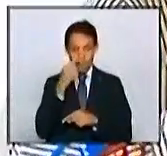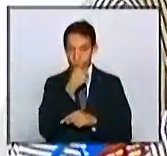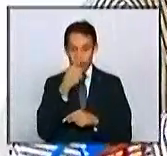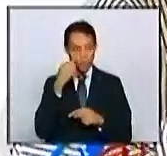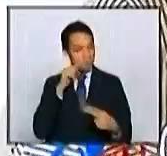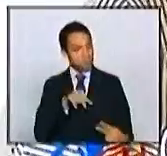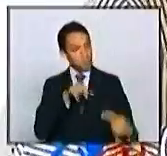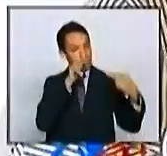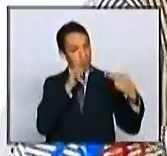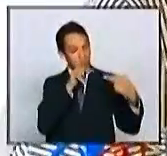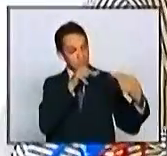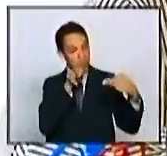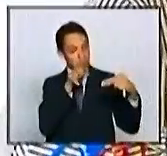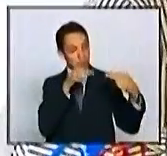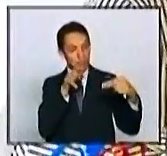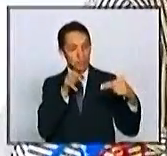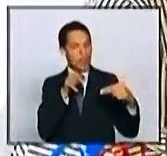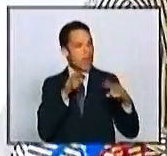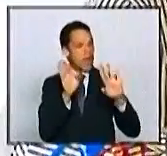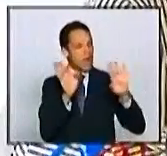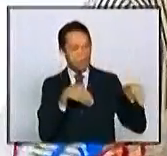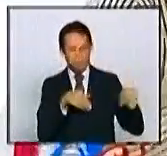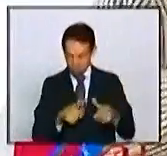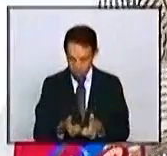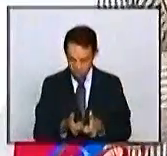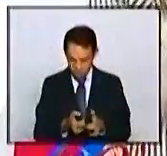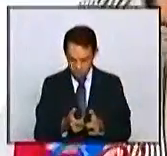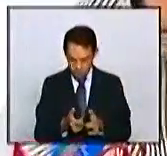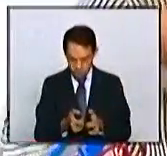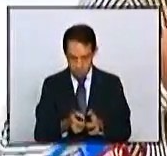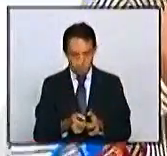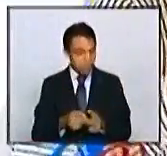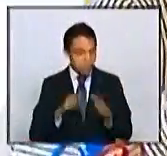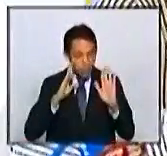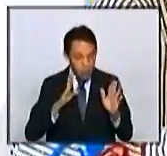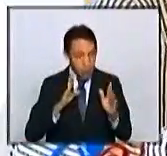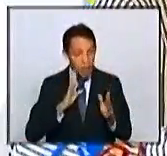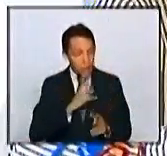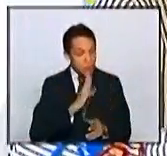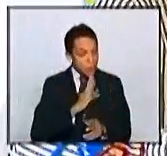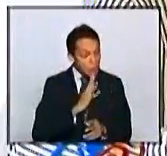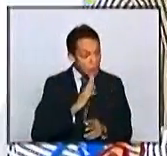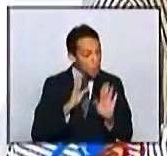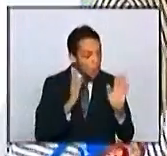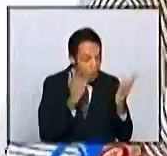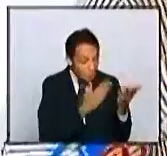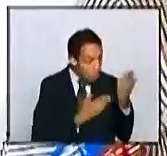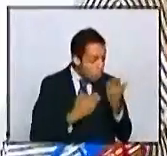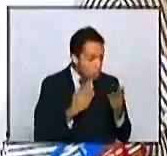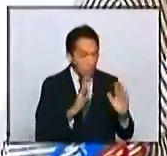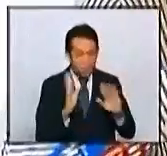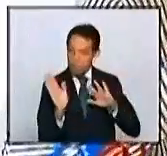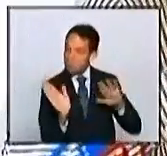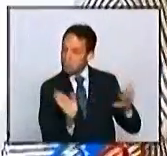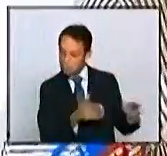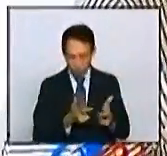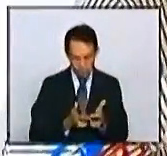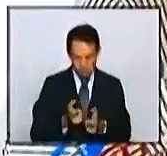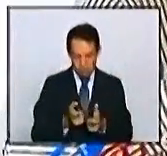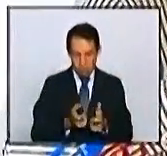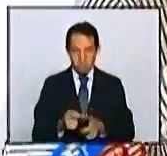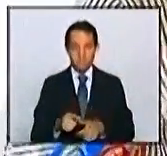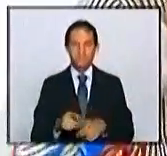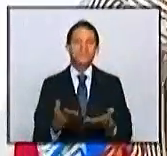alma, mirando su teléfono móvil, pero no están compartiendo realmente con sus amigos. El cuerpo